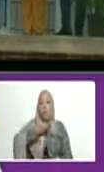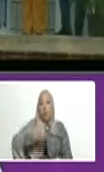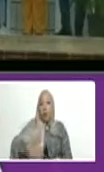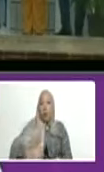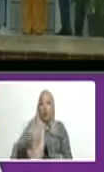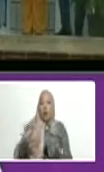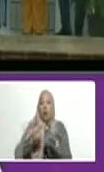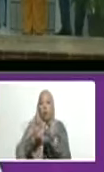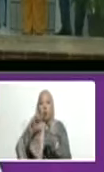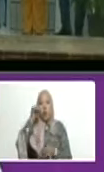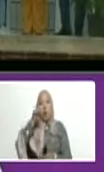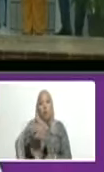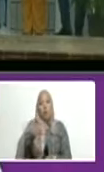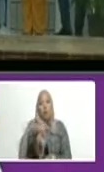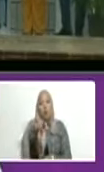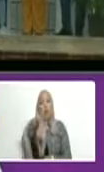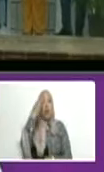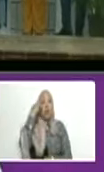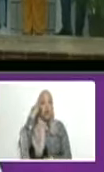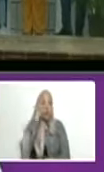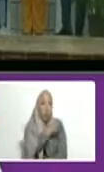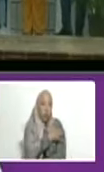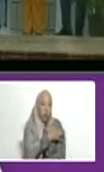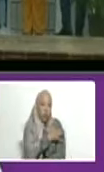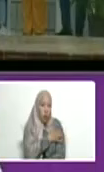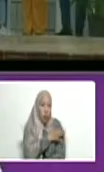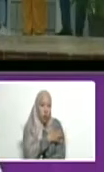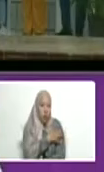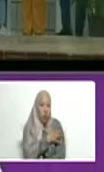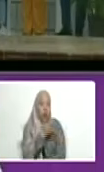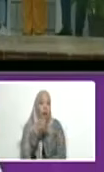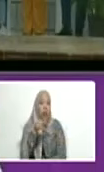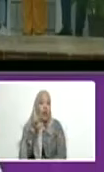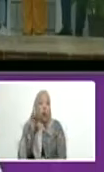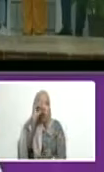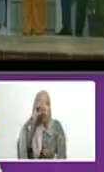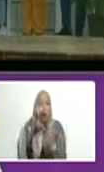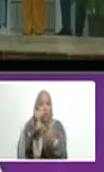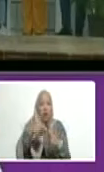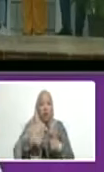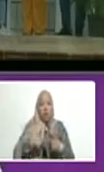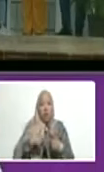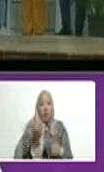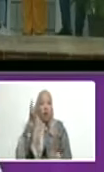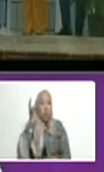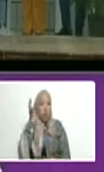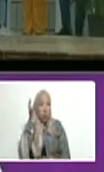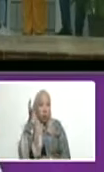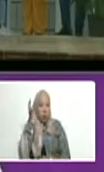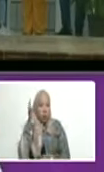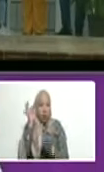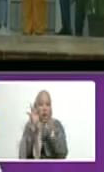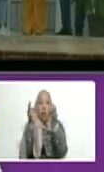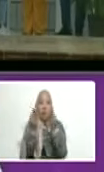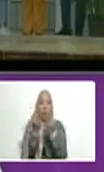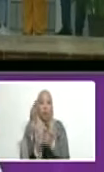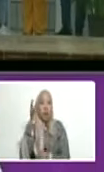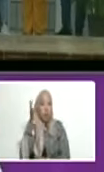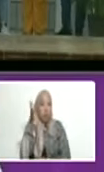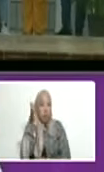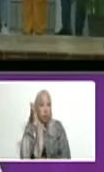Ustedes saben los apellidos. Y el objetivo era la mujer venezolana. El objetivo era la familia